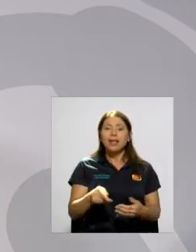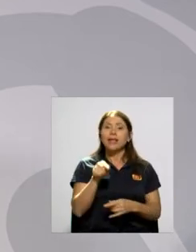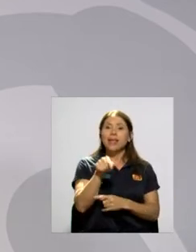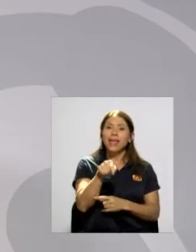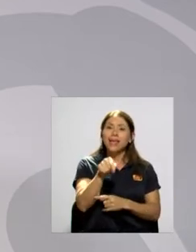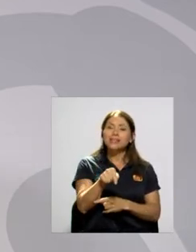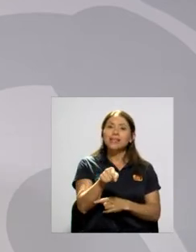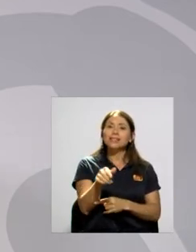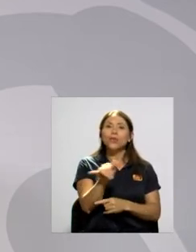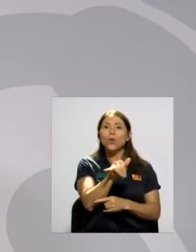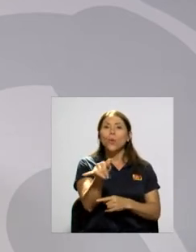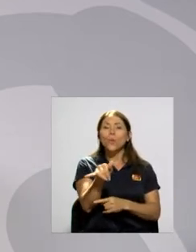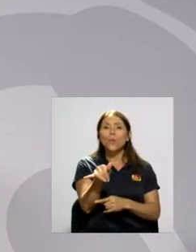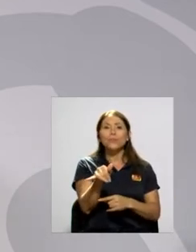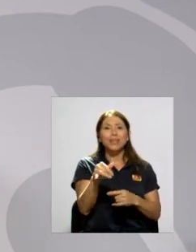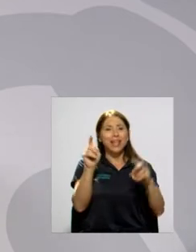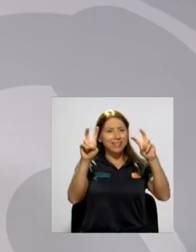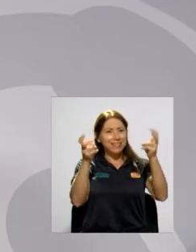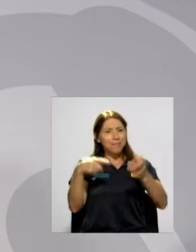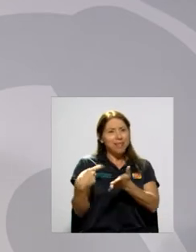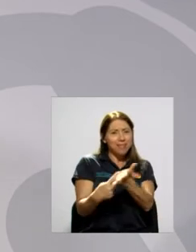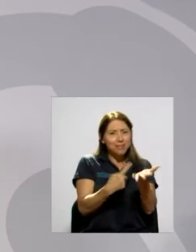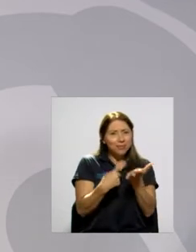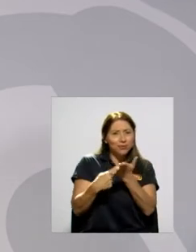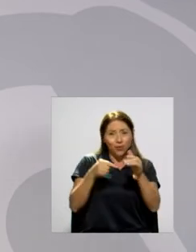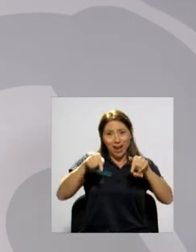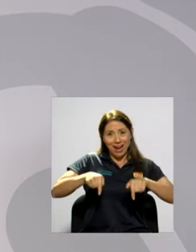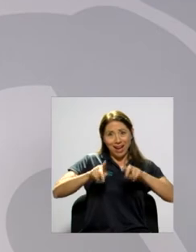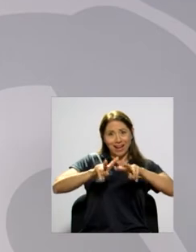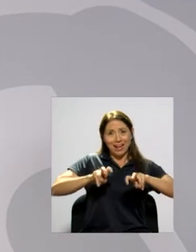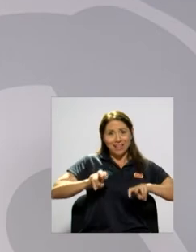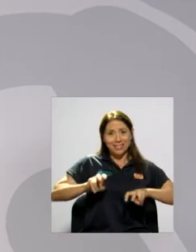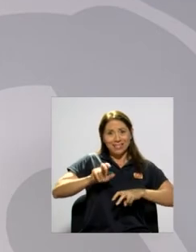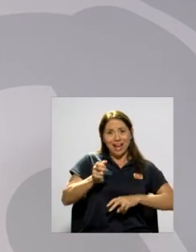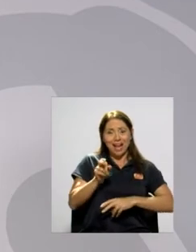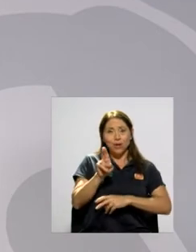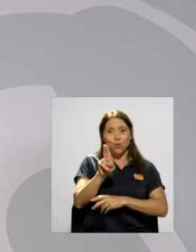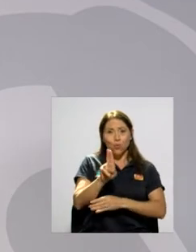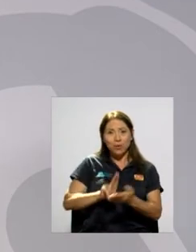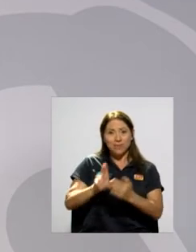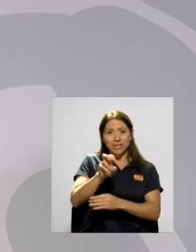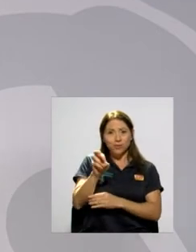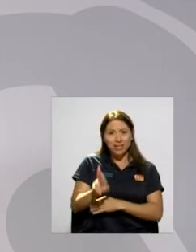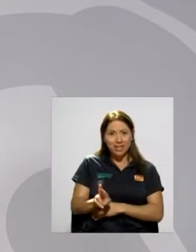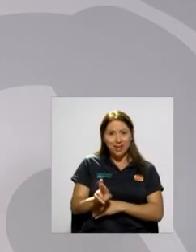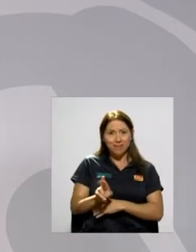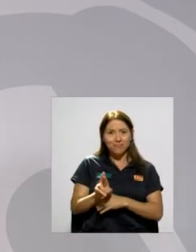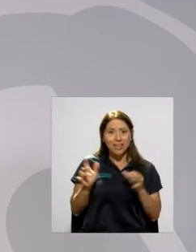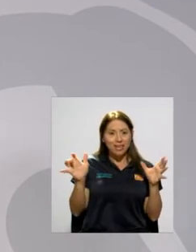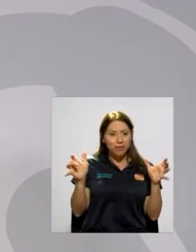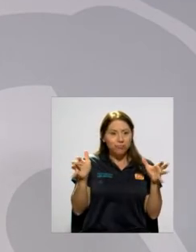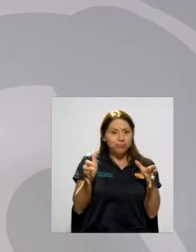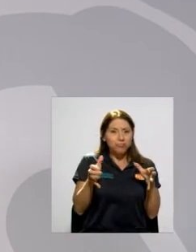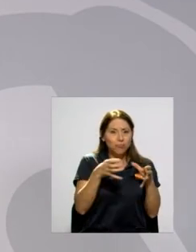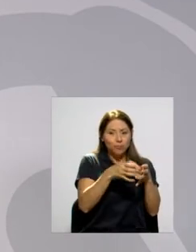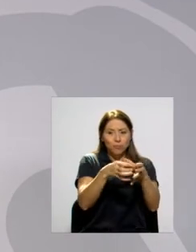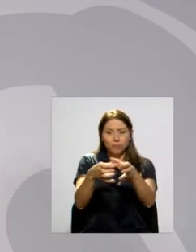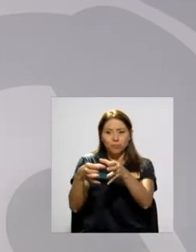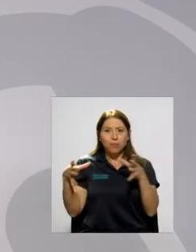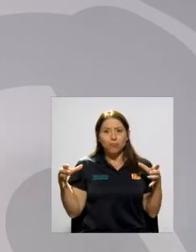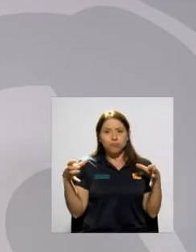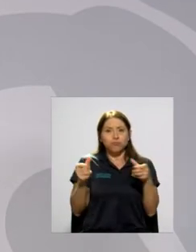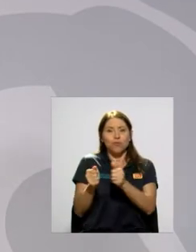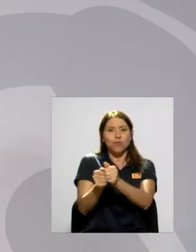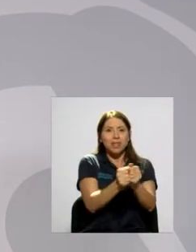la bandera de discusión que hemos tenido acá en el análisis en el canal Universidad de Costa Rica, y es que hacer unidad era complejo, pero era